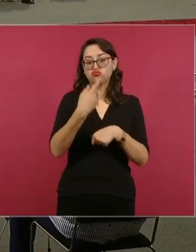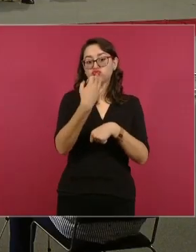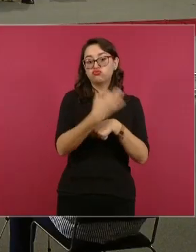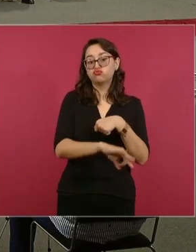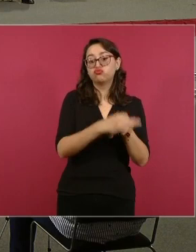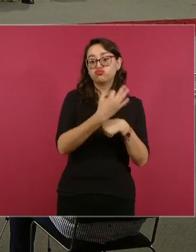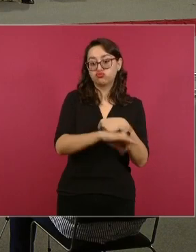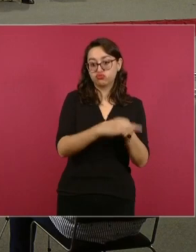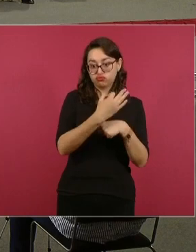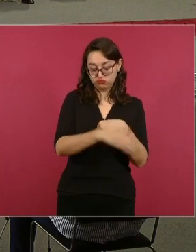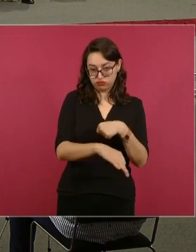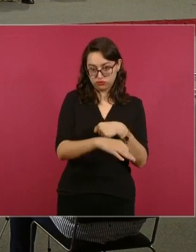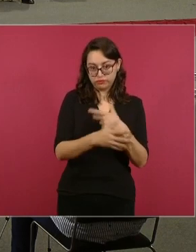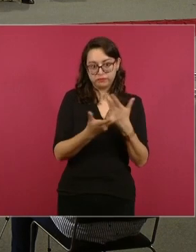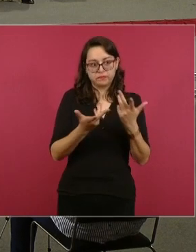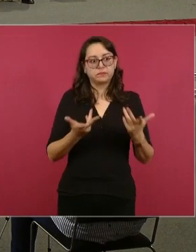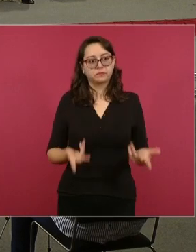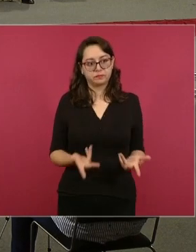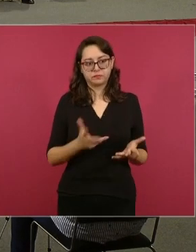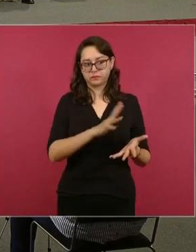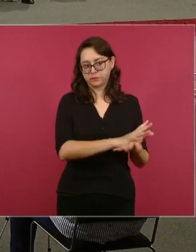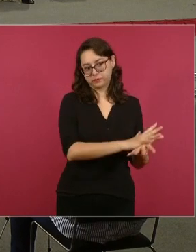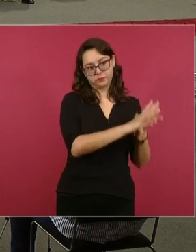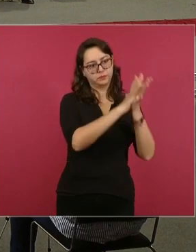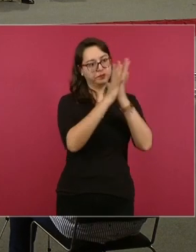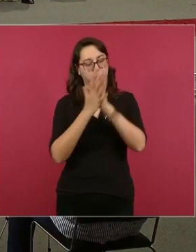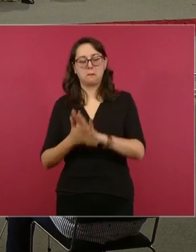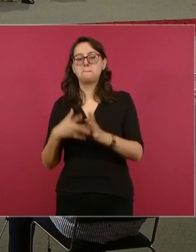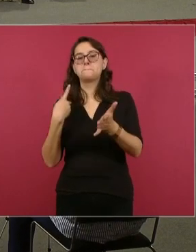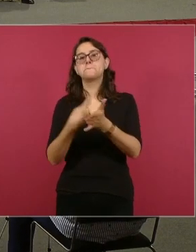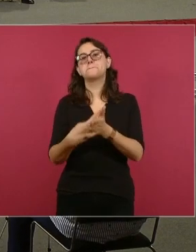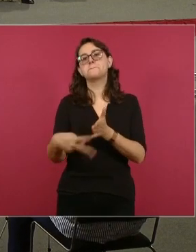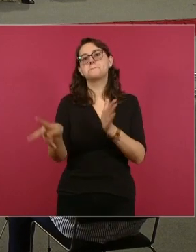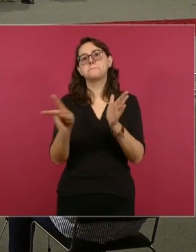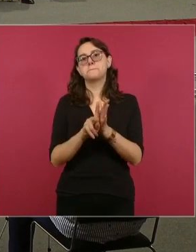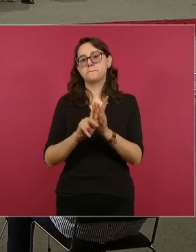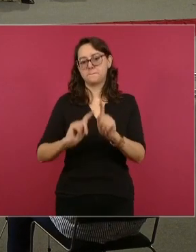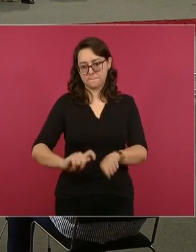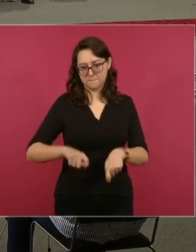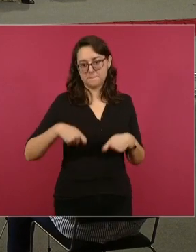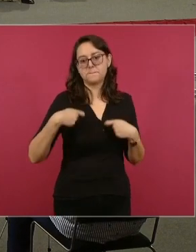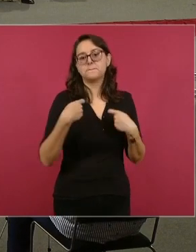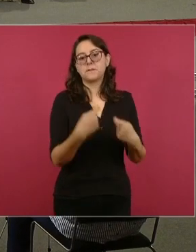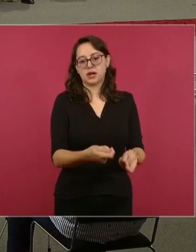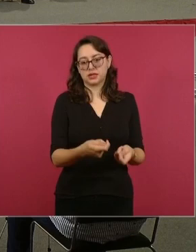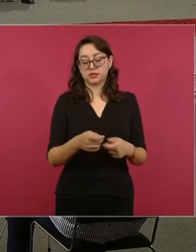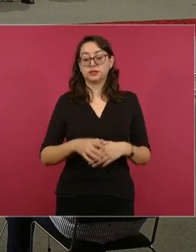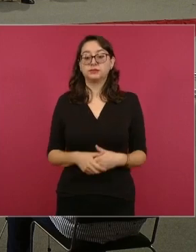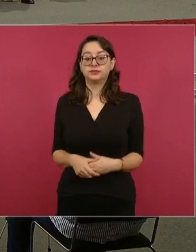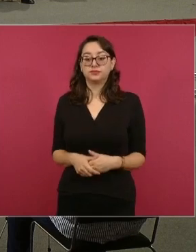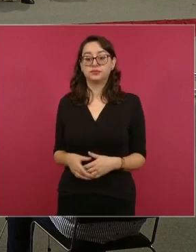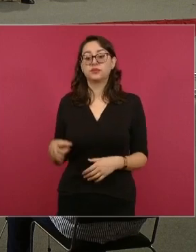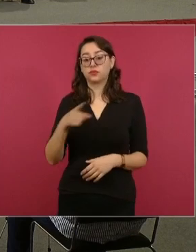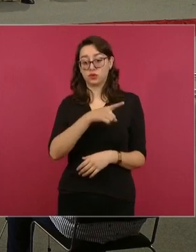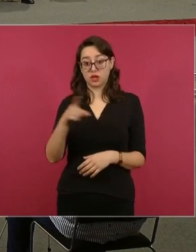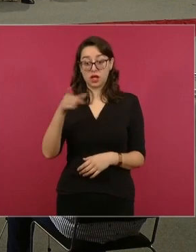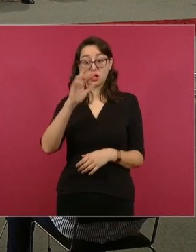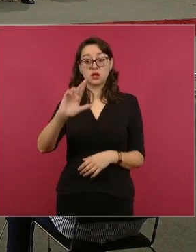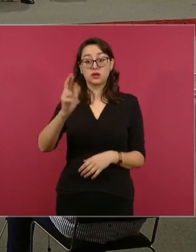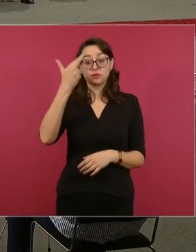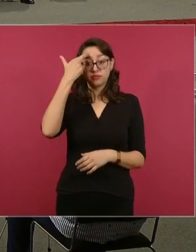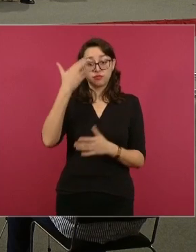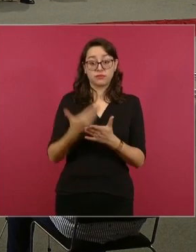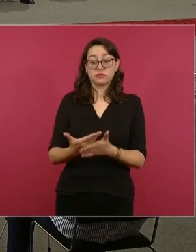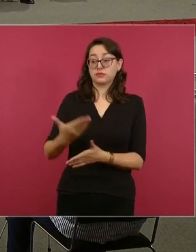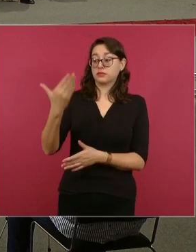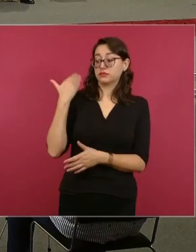salud, de los que están siendo transferidos al IMSS Bienestar. Como lo saben, durante las épocas del Seguro Popular